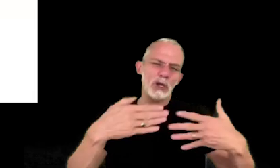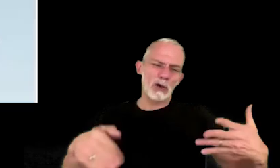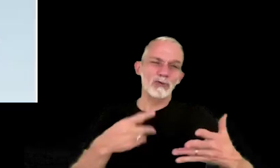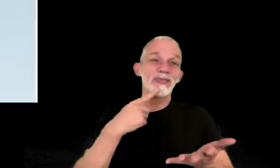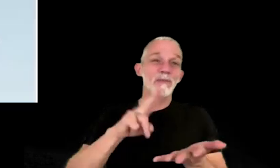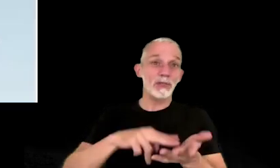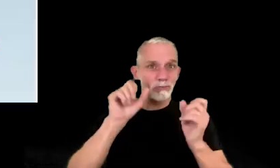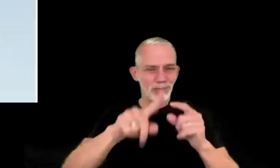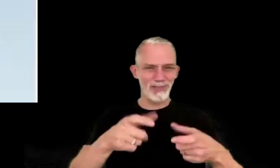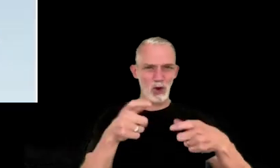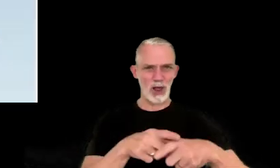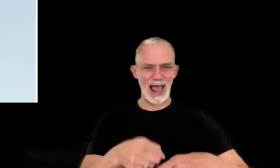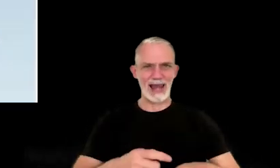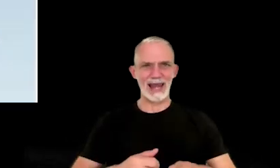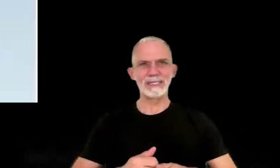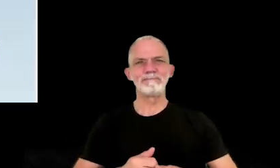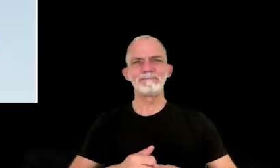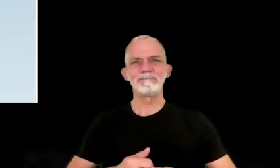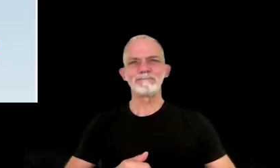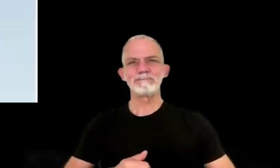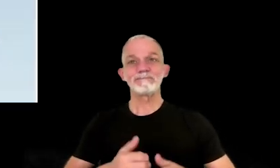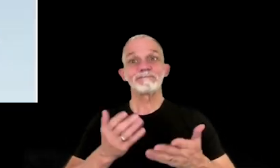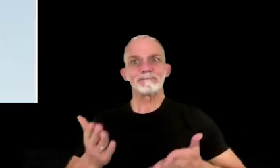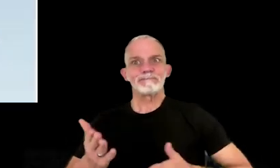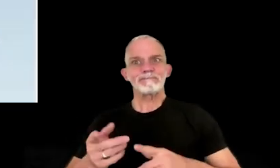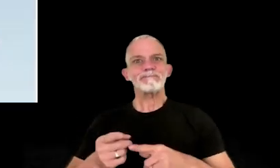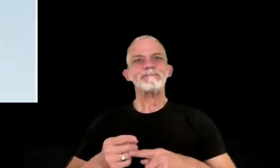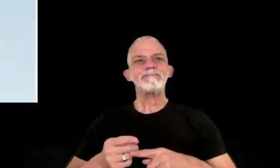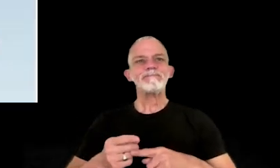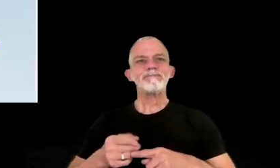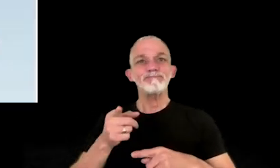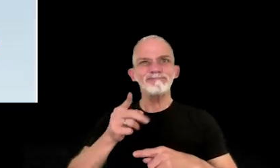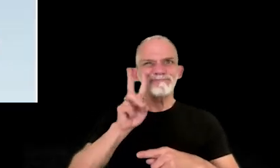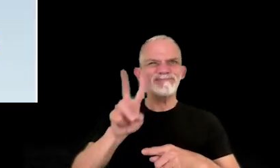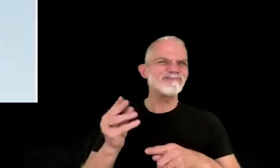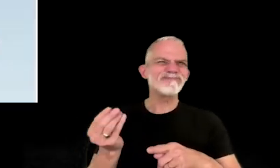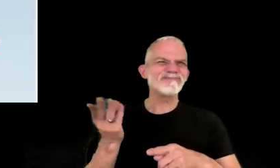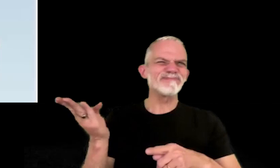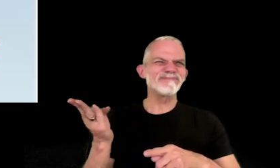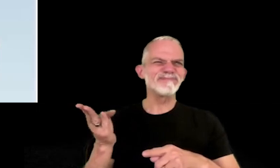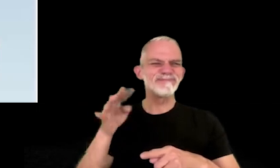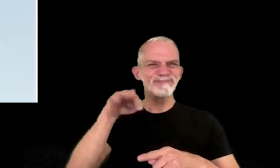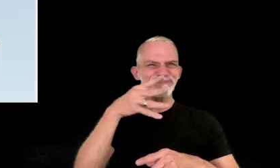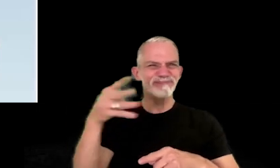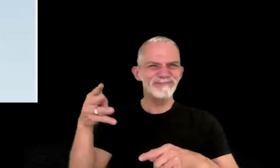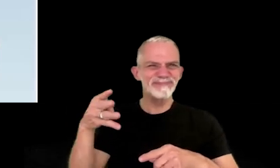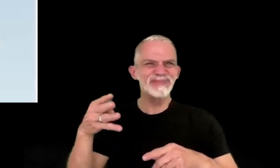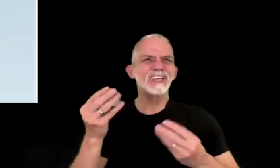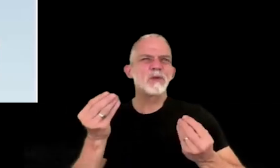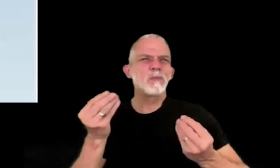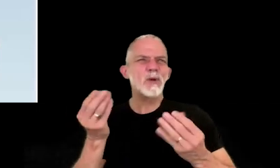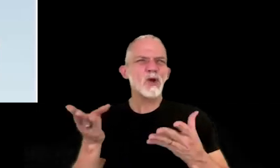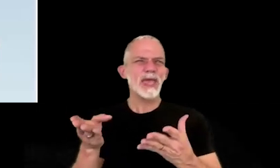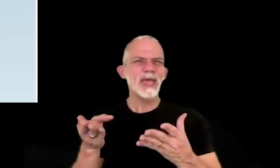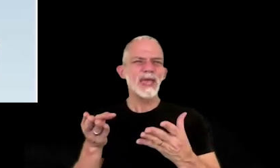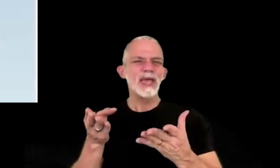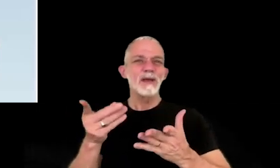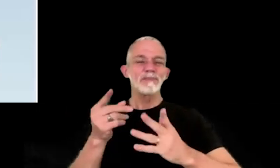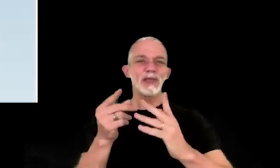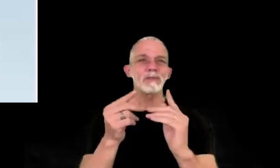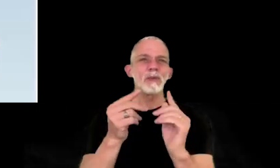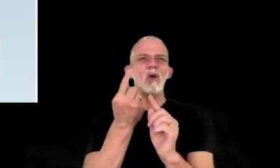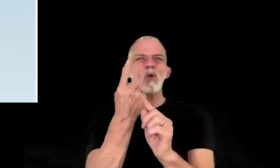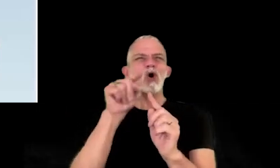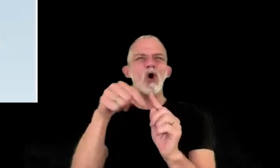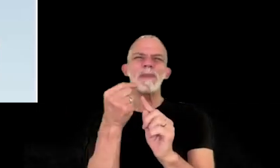Y acá lo que vemos es digamos, ¿por qué el grado y medio? El